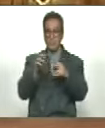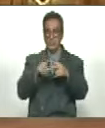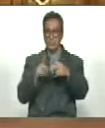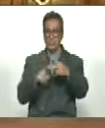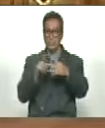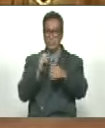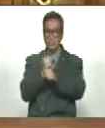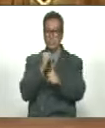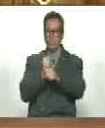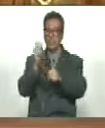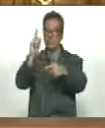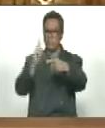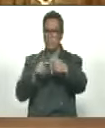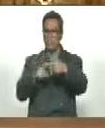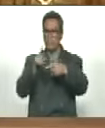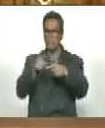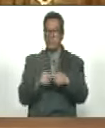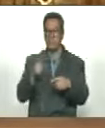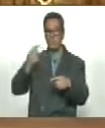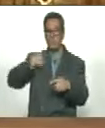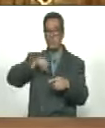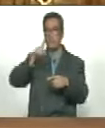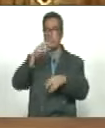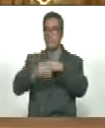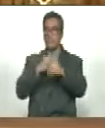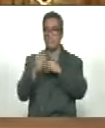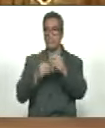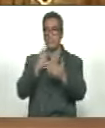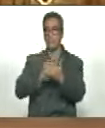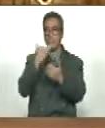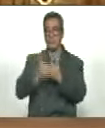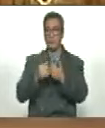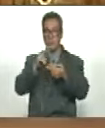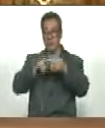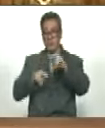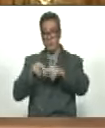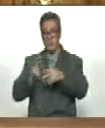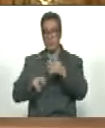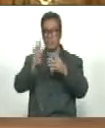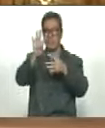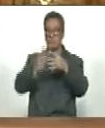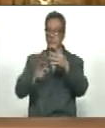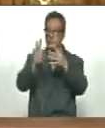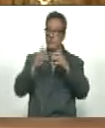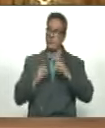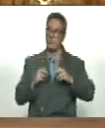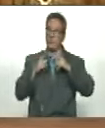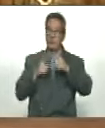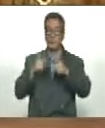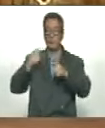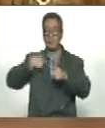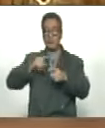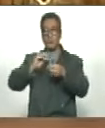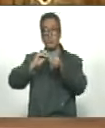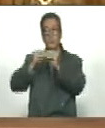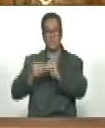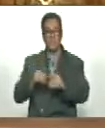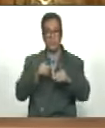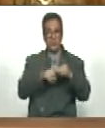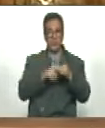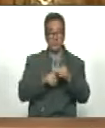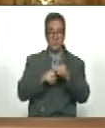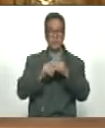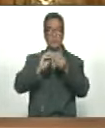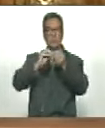unidades ejecutoras. En primer lugar, tenemos para ejecutar un proyecto estructurado en cuatro fases que comprende la rehabilitación,